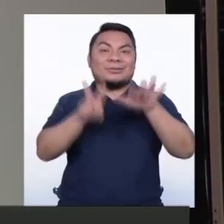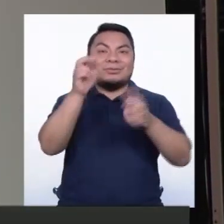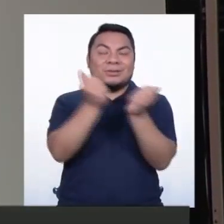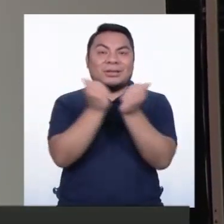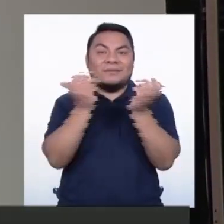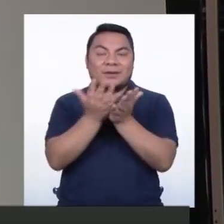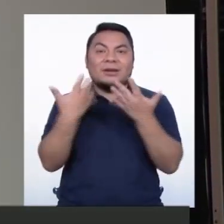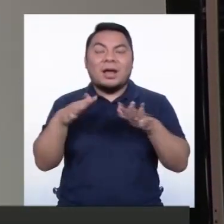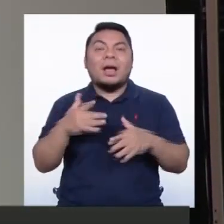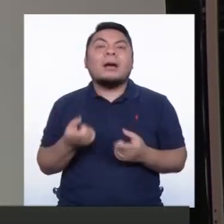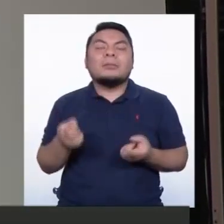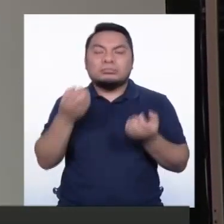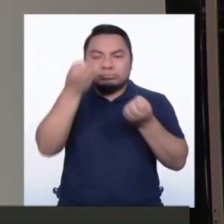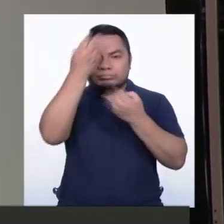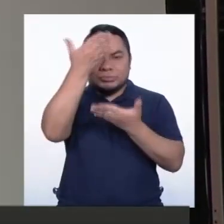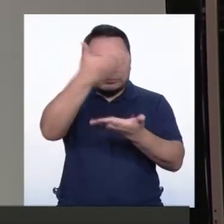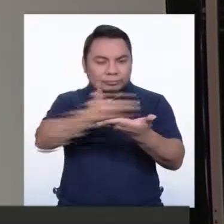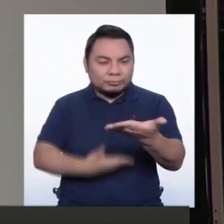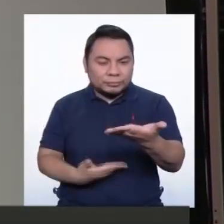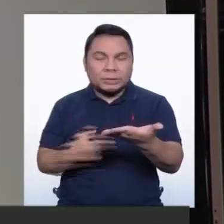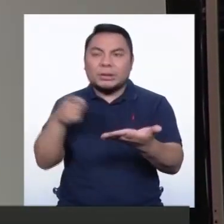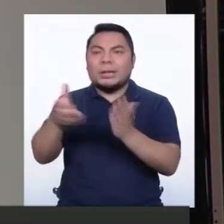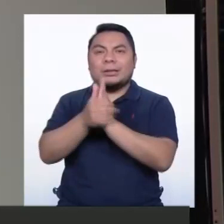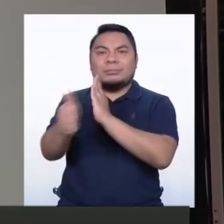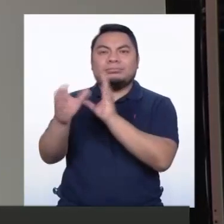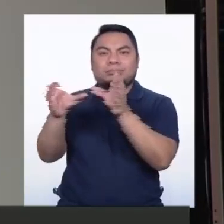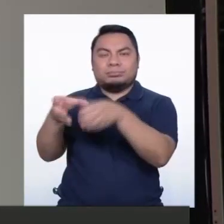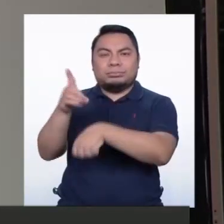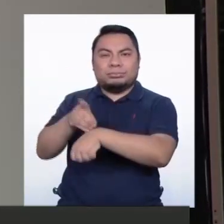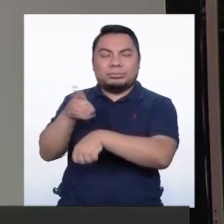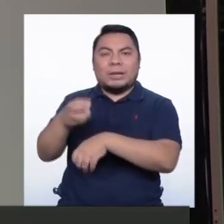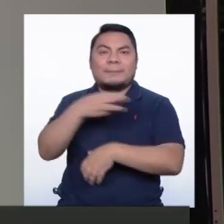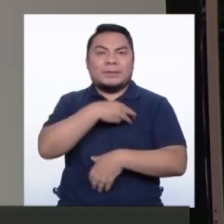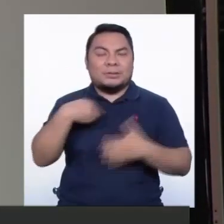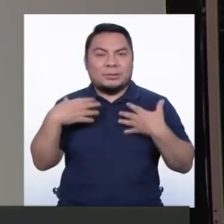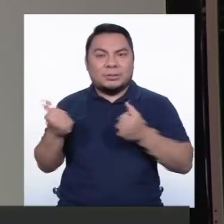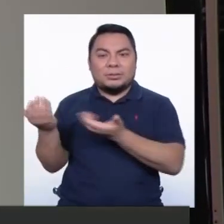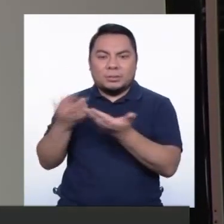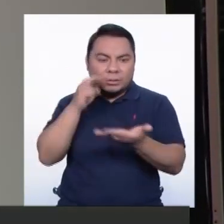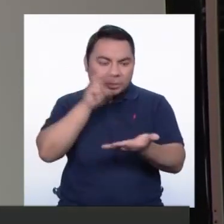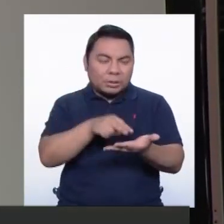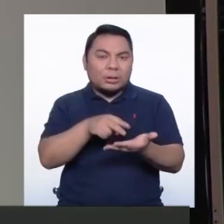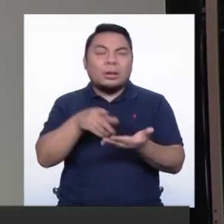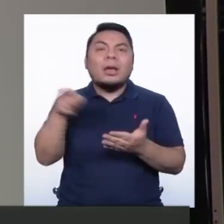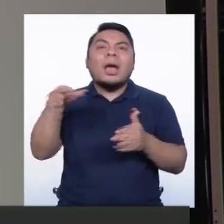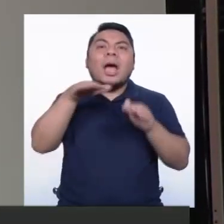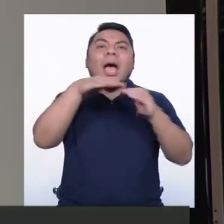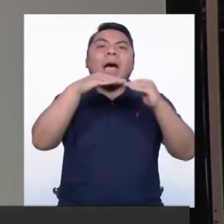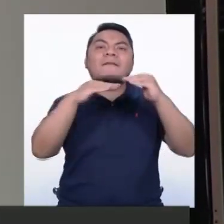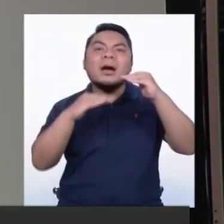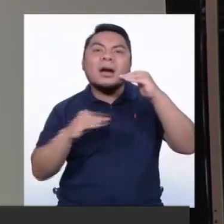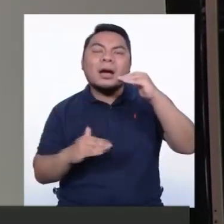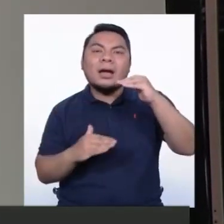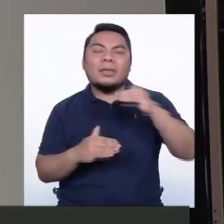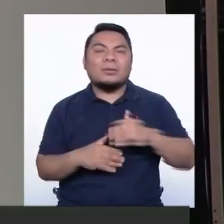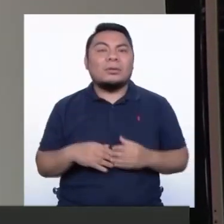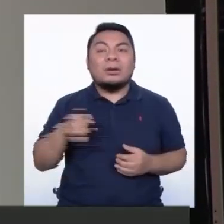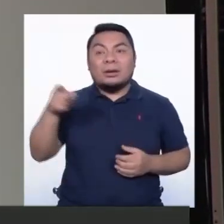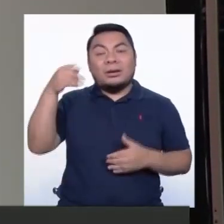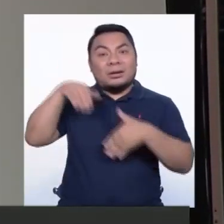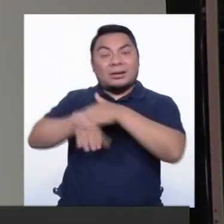nos han presentado el equipo de expertos del Ministerio de Salud, ha bajado el crecimiento diario